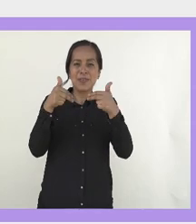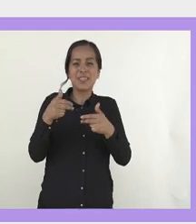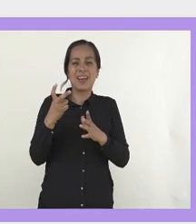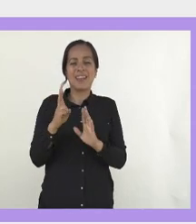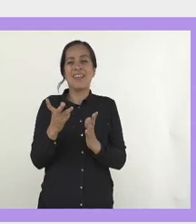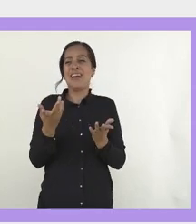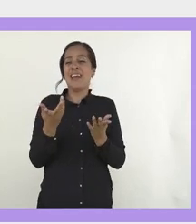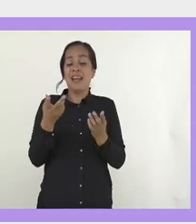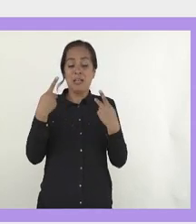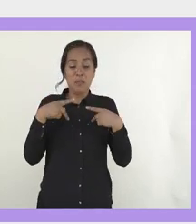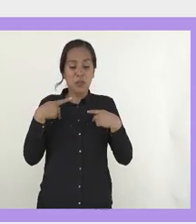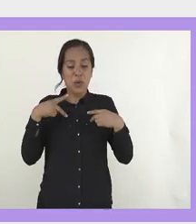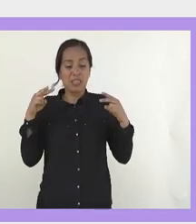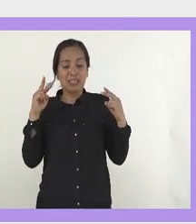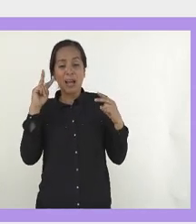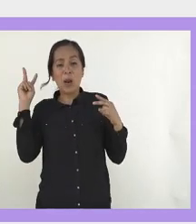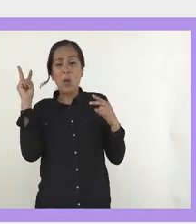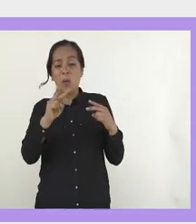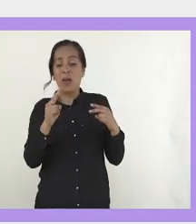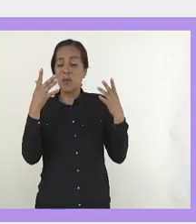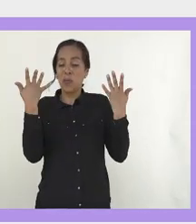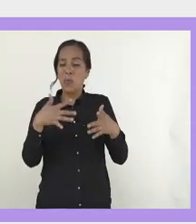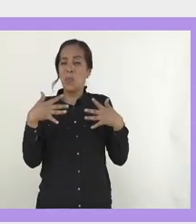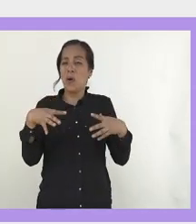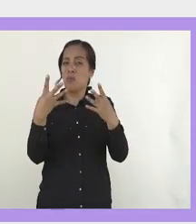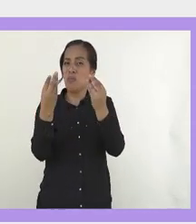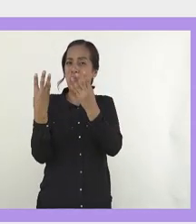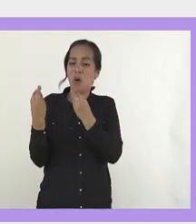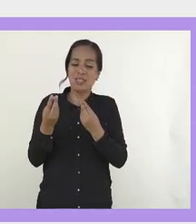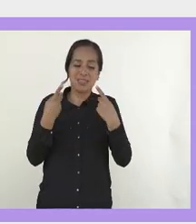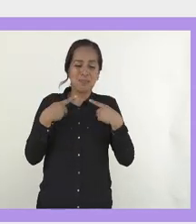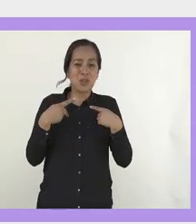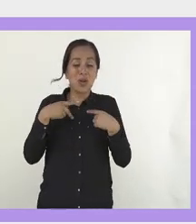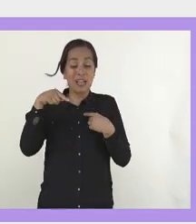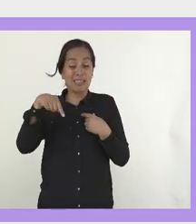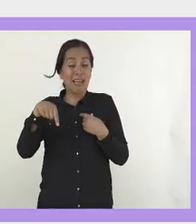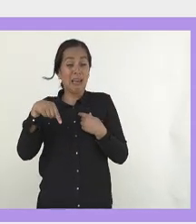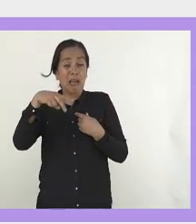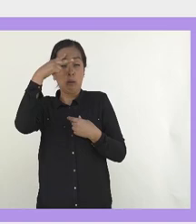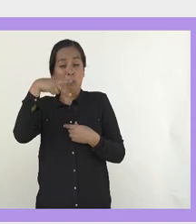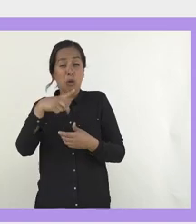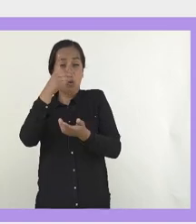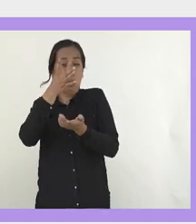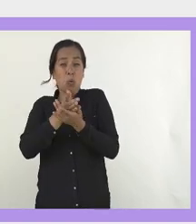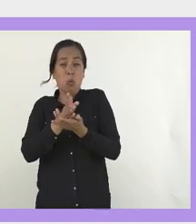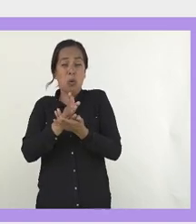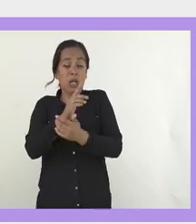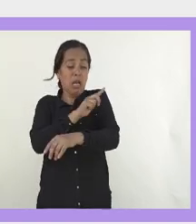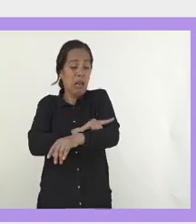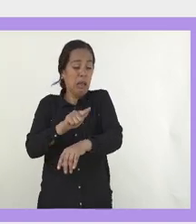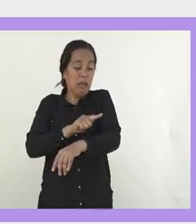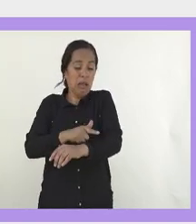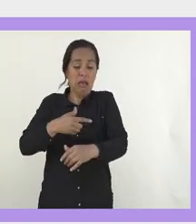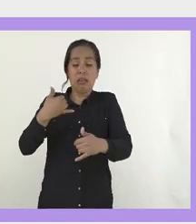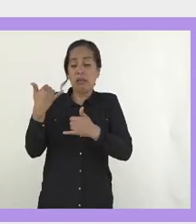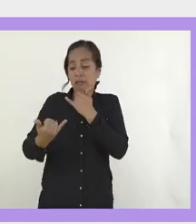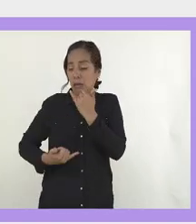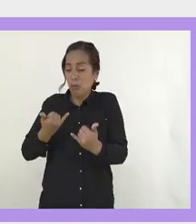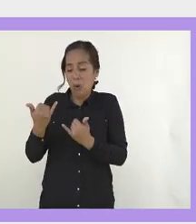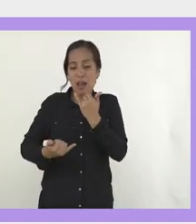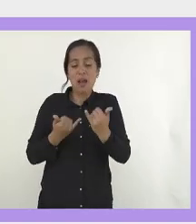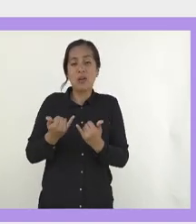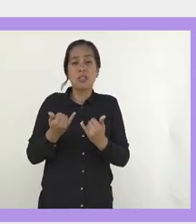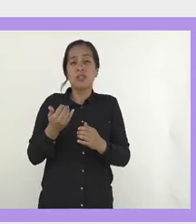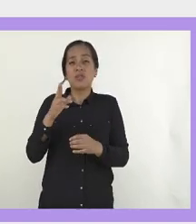récord de audiencia el récord de asistencia no solamente es en México que lo vemos en liguillas que lo vemos en partidos ahora en esta jornada